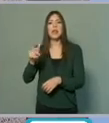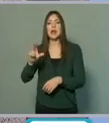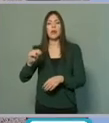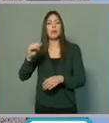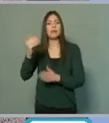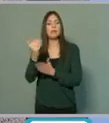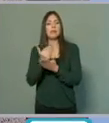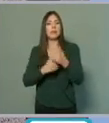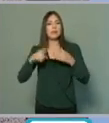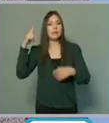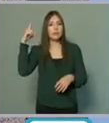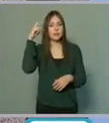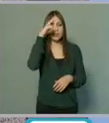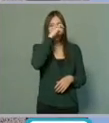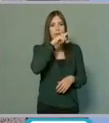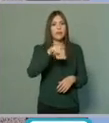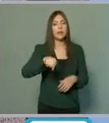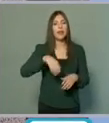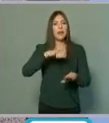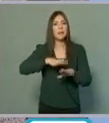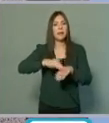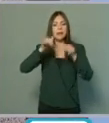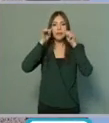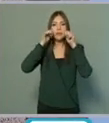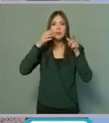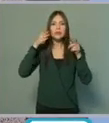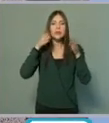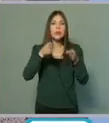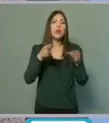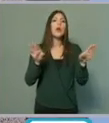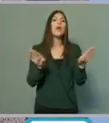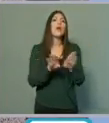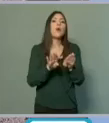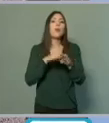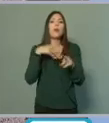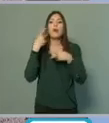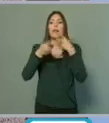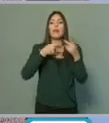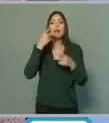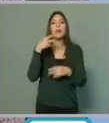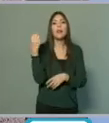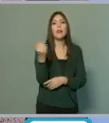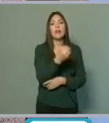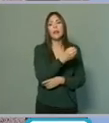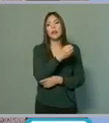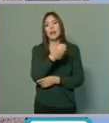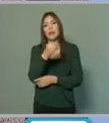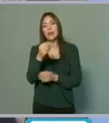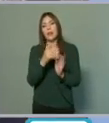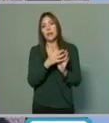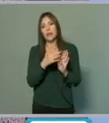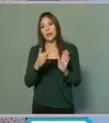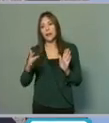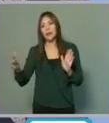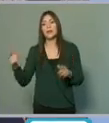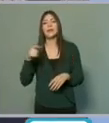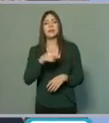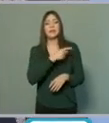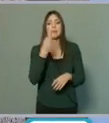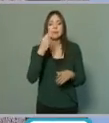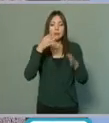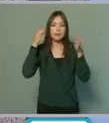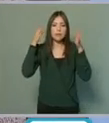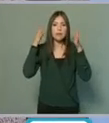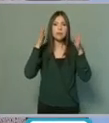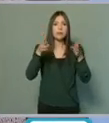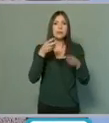difícil. Porque mientras te concentras en que, ay Dios, ¿cómo voy a pronunciar todas estas consonantes seguidas? Tu concentración